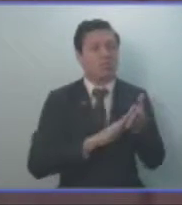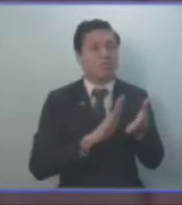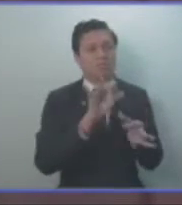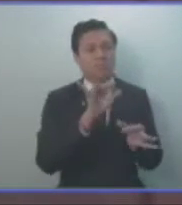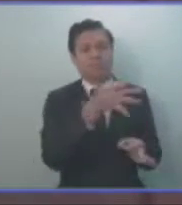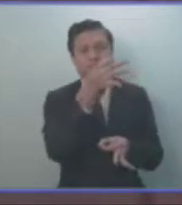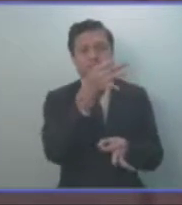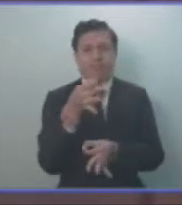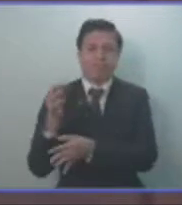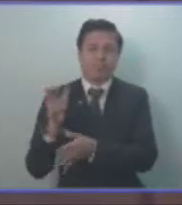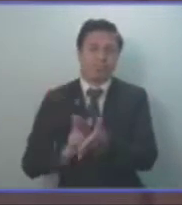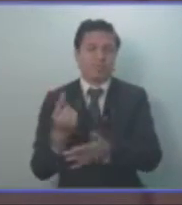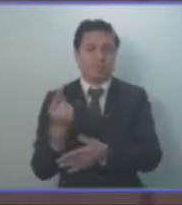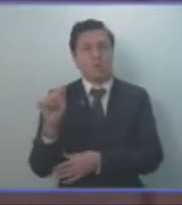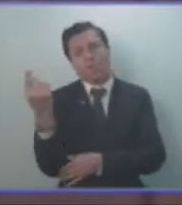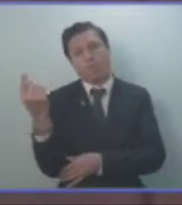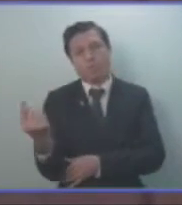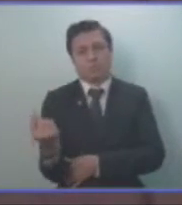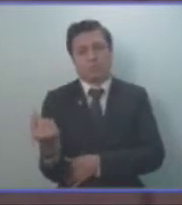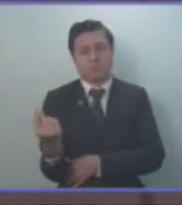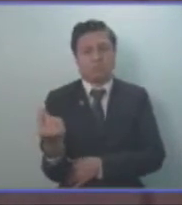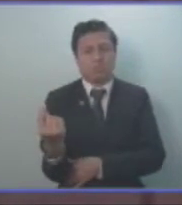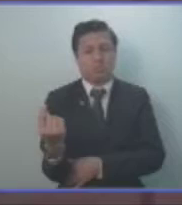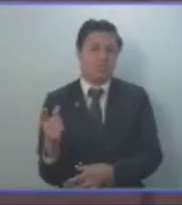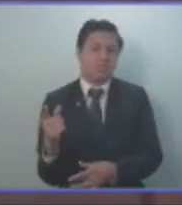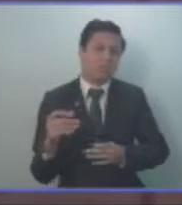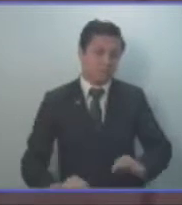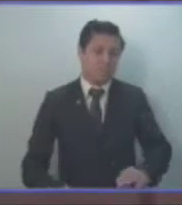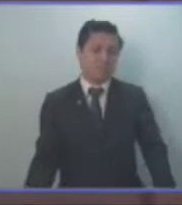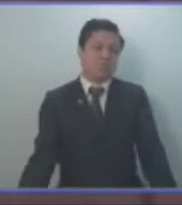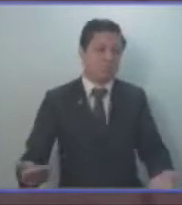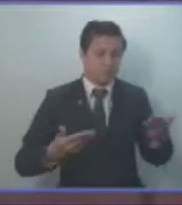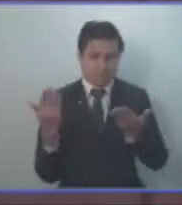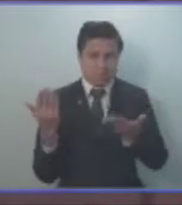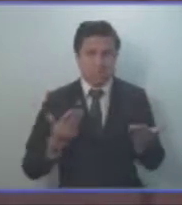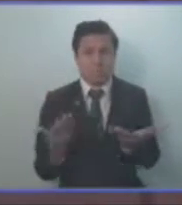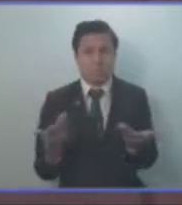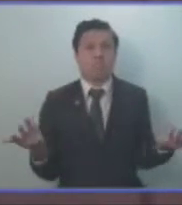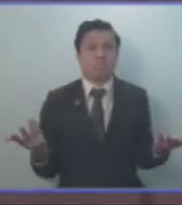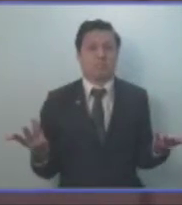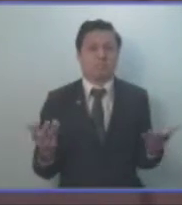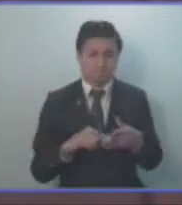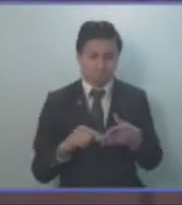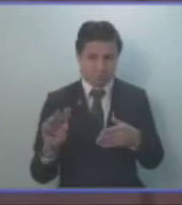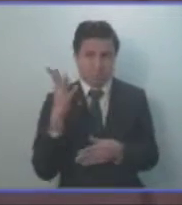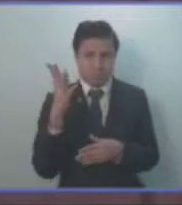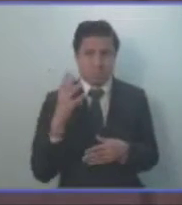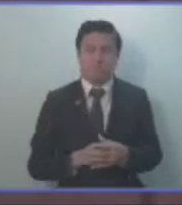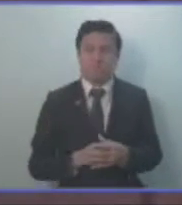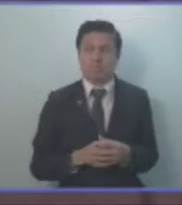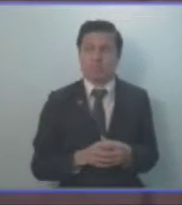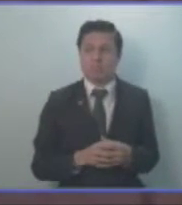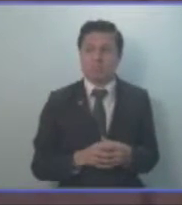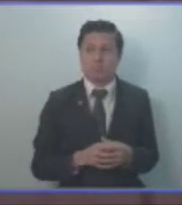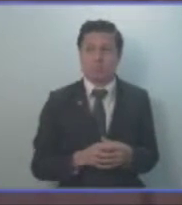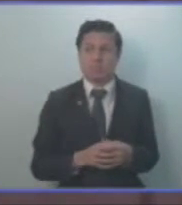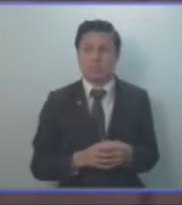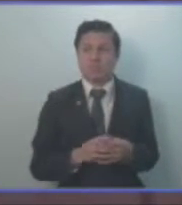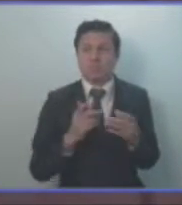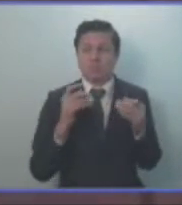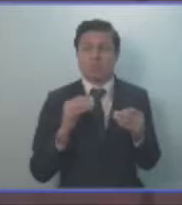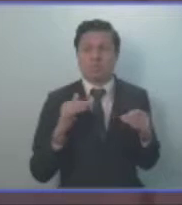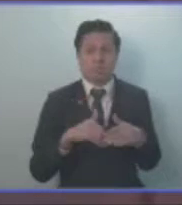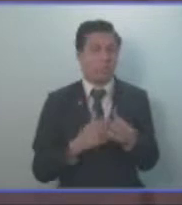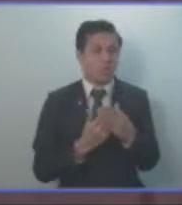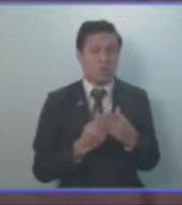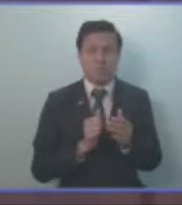los que actualmente se está prestando el servicio público de transporte de pasajeros. Romano 4. que en aras de evitar